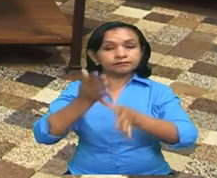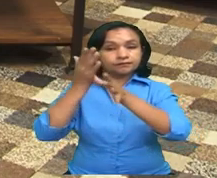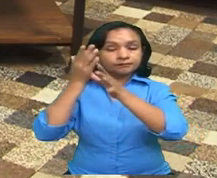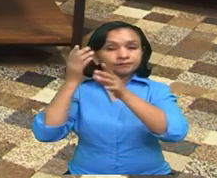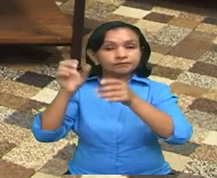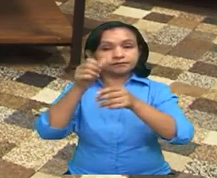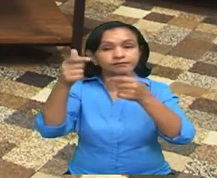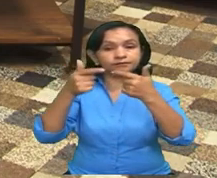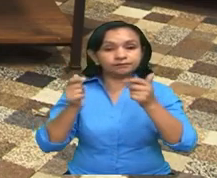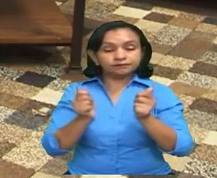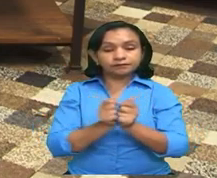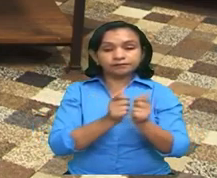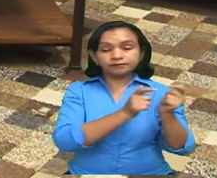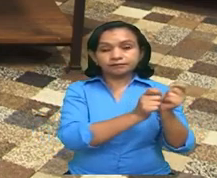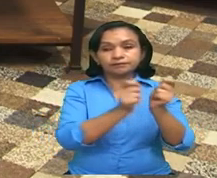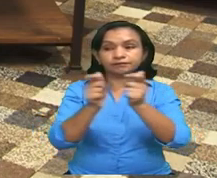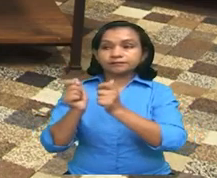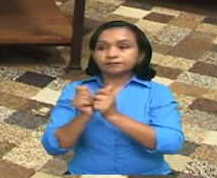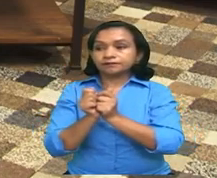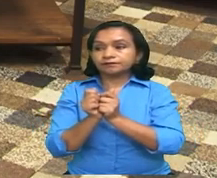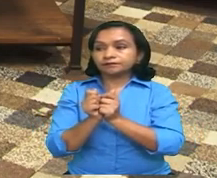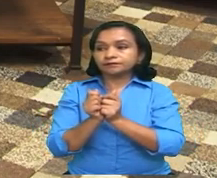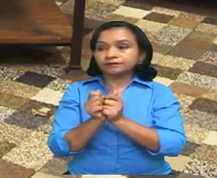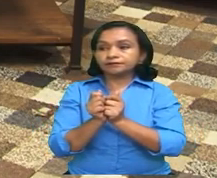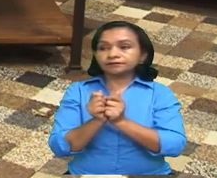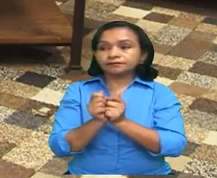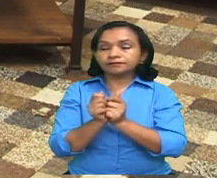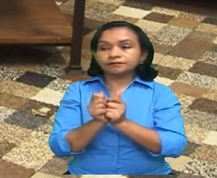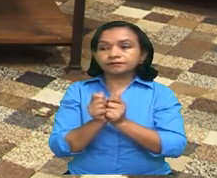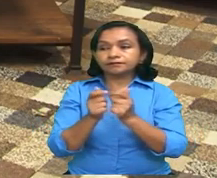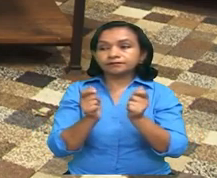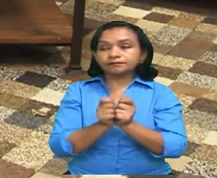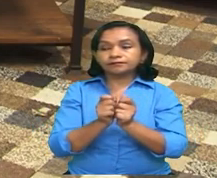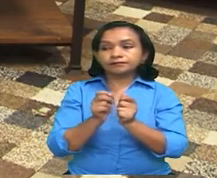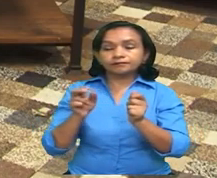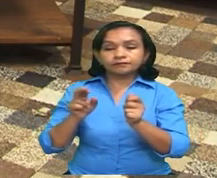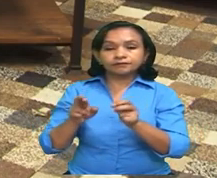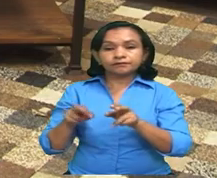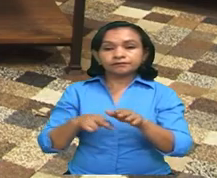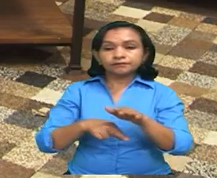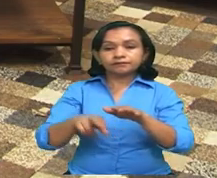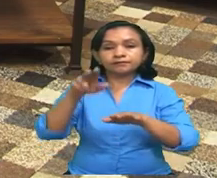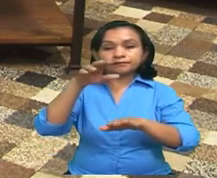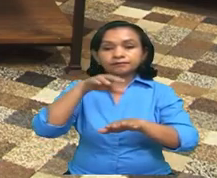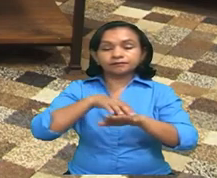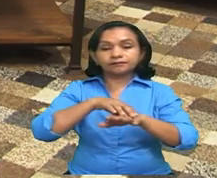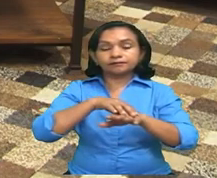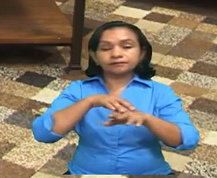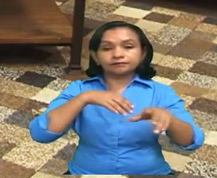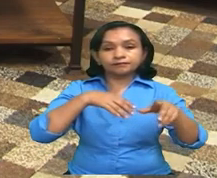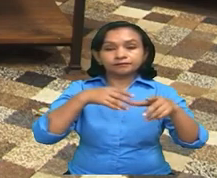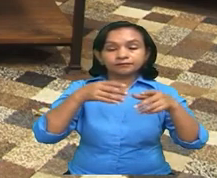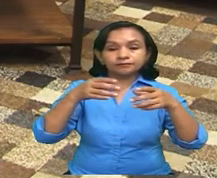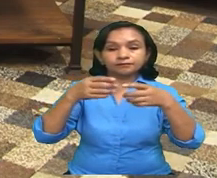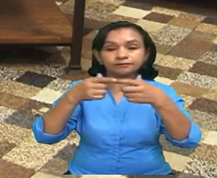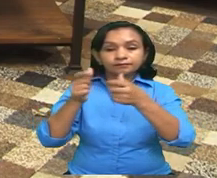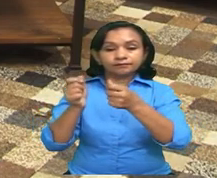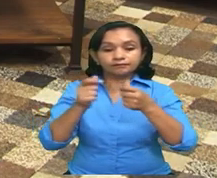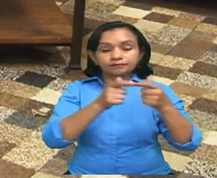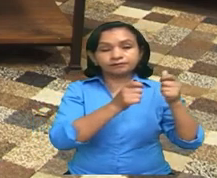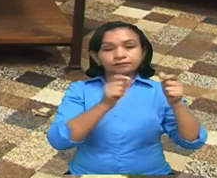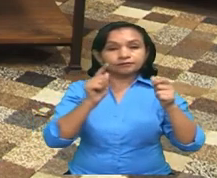Corn Island, los llevamos al lado del norte, a Chinandega y León, otro grupo siempre también iba a